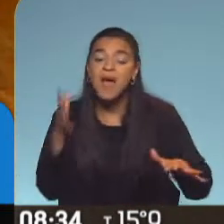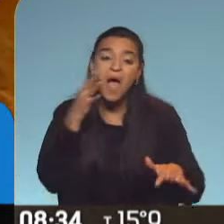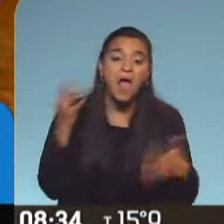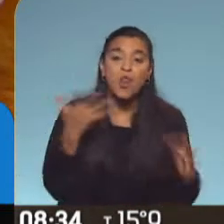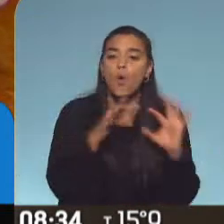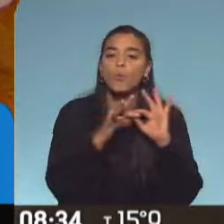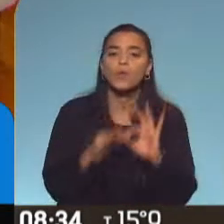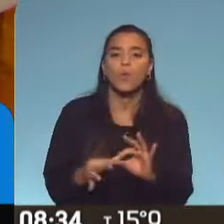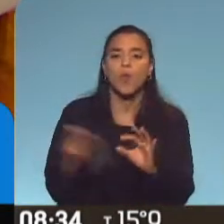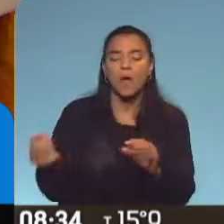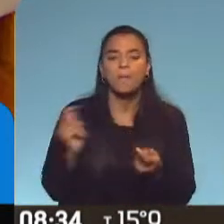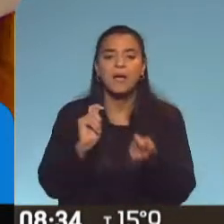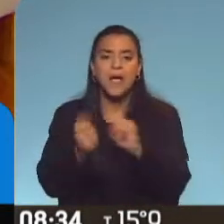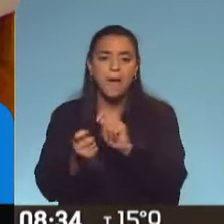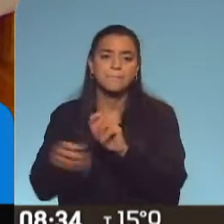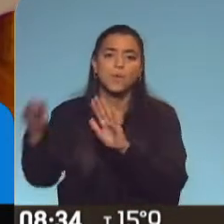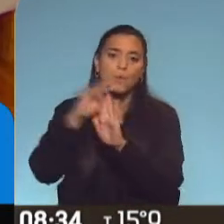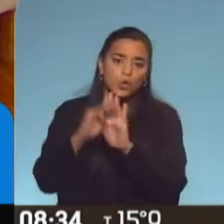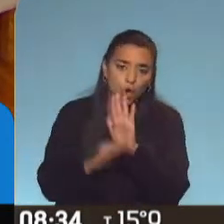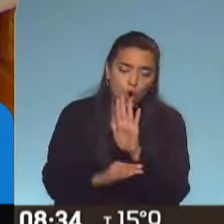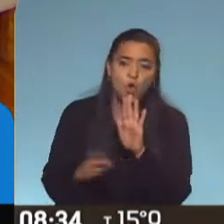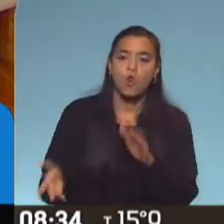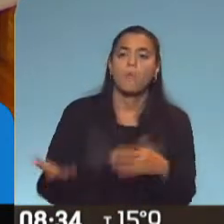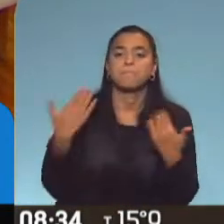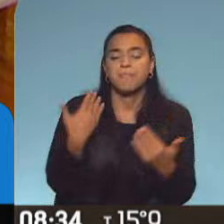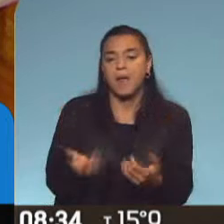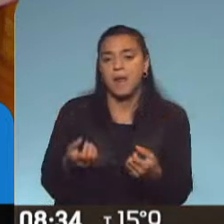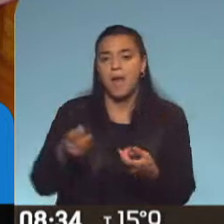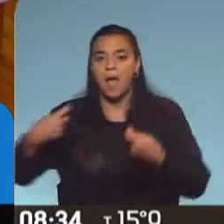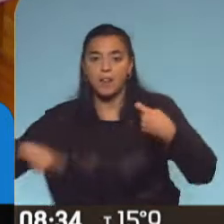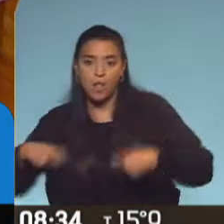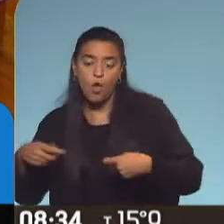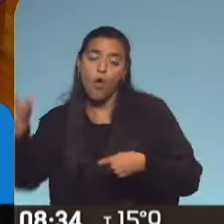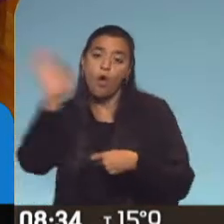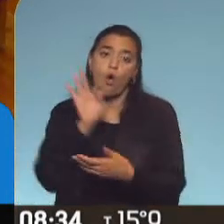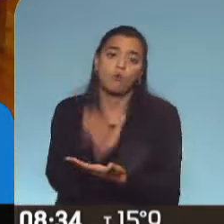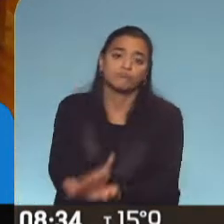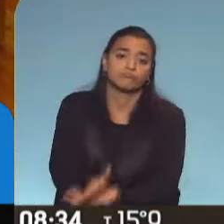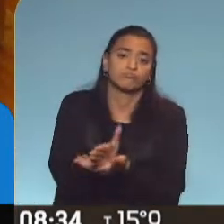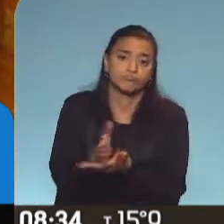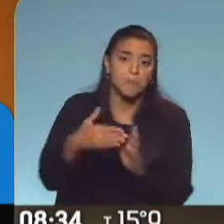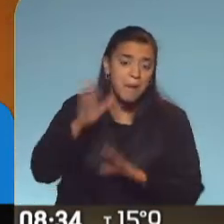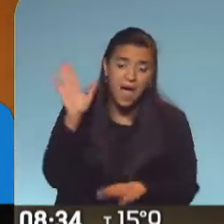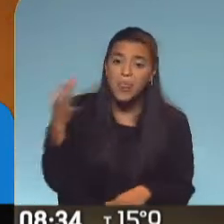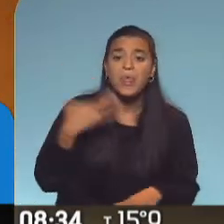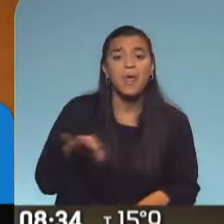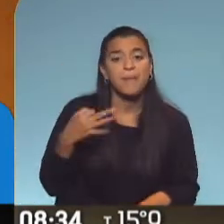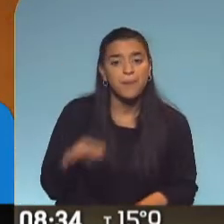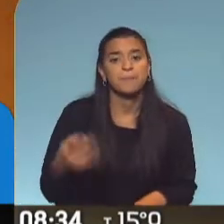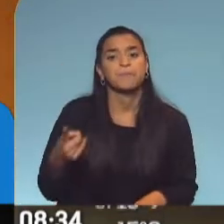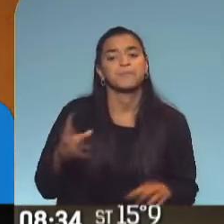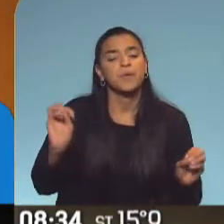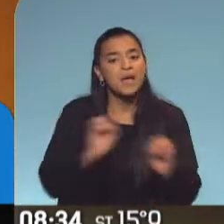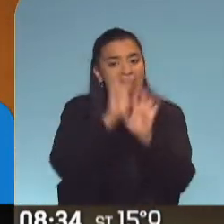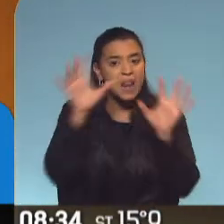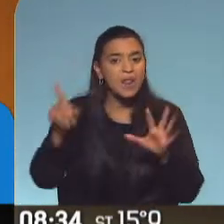vincule a la modificación de los protocolos, ya sea para hacerlos más laxos o más rígidos, tenemos que ser claros